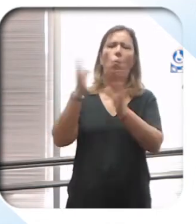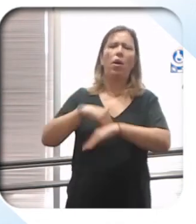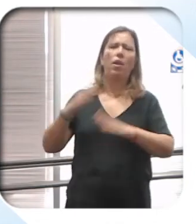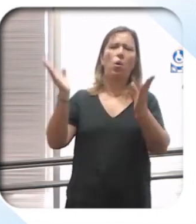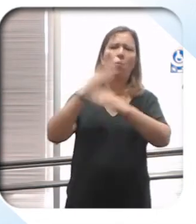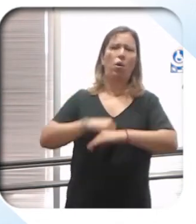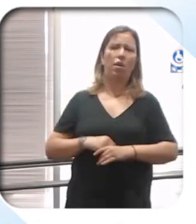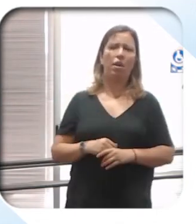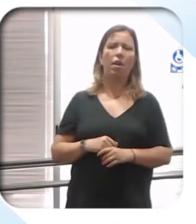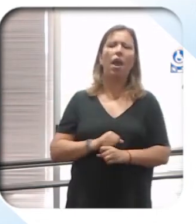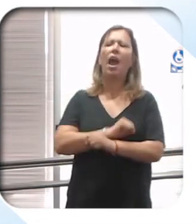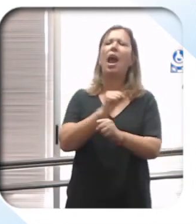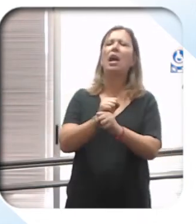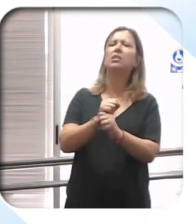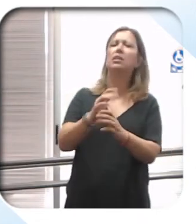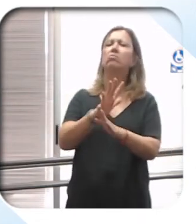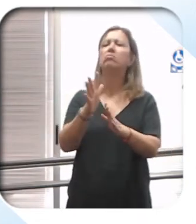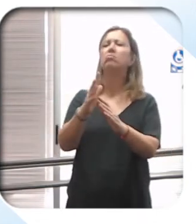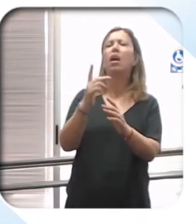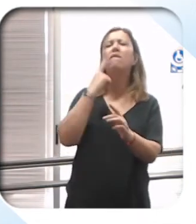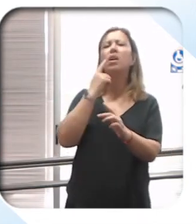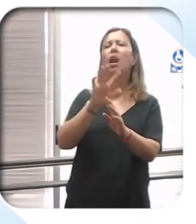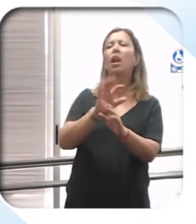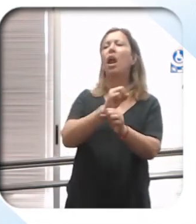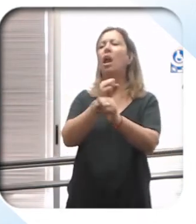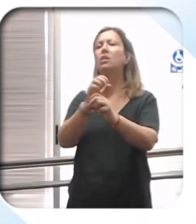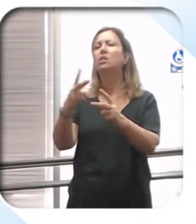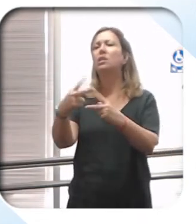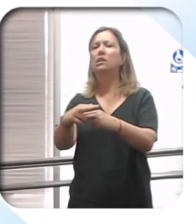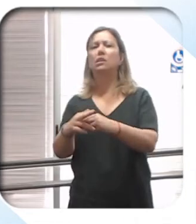pero ¿hasta dónde? O